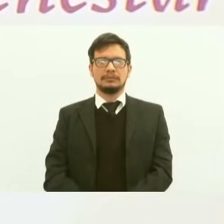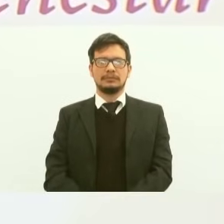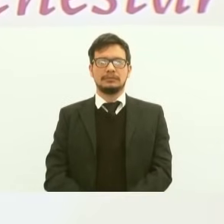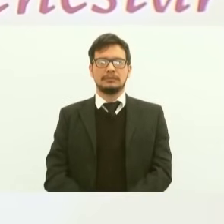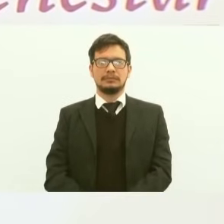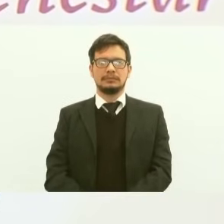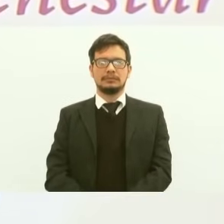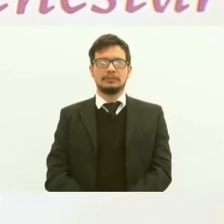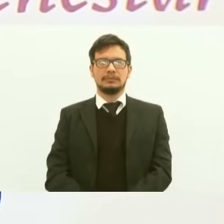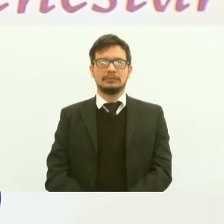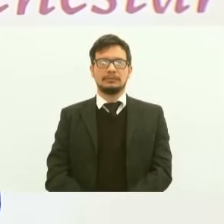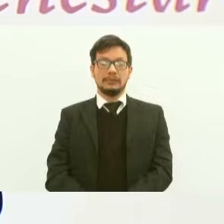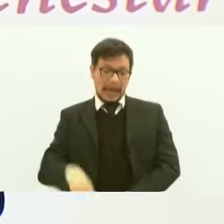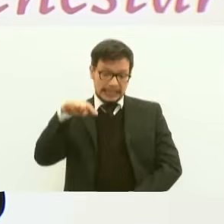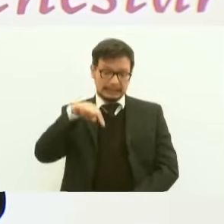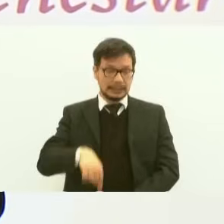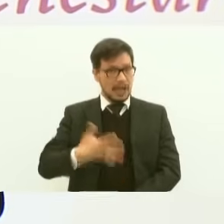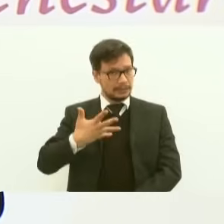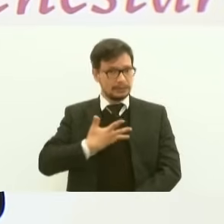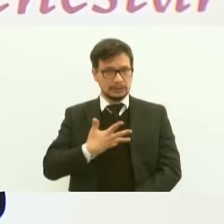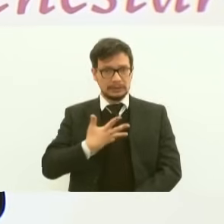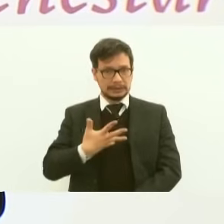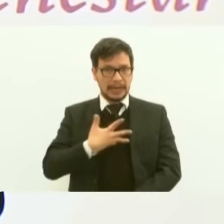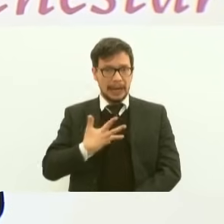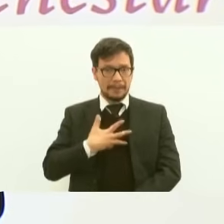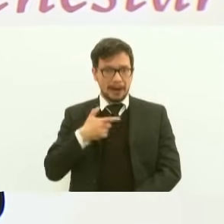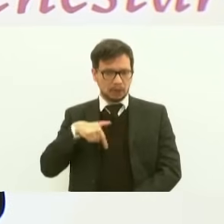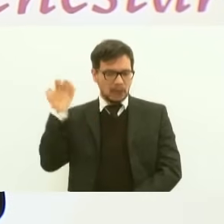Aquí tenemos en el estado